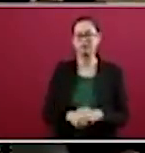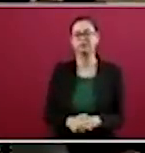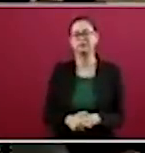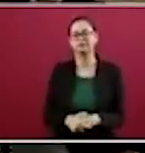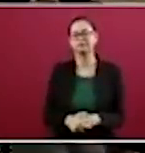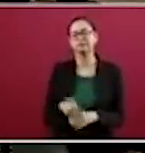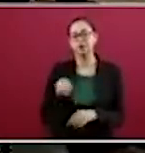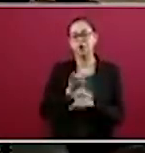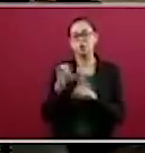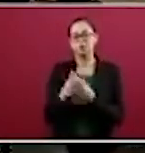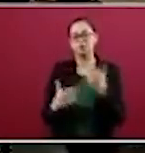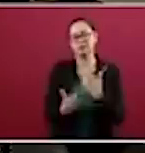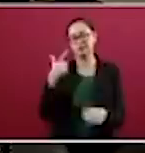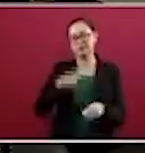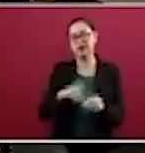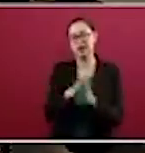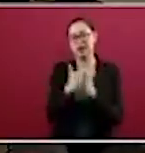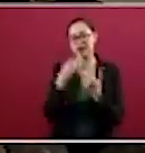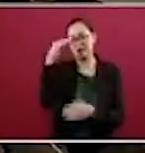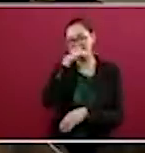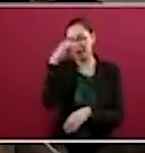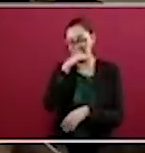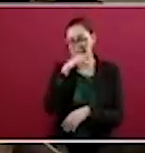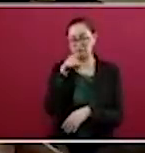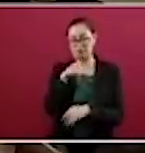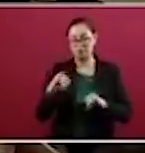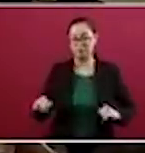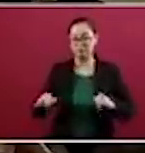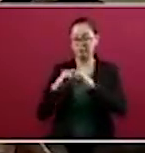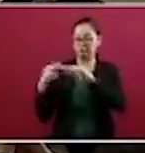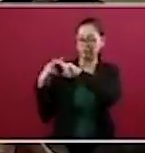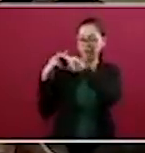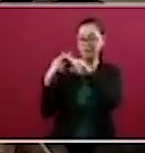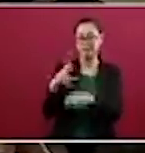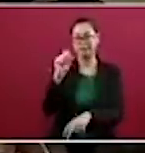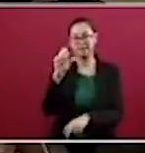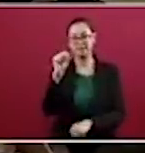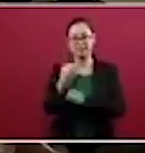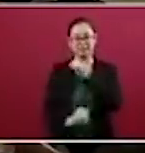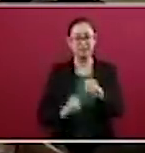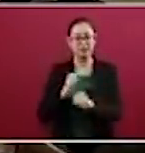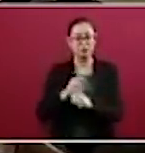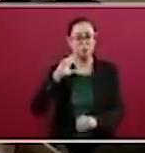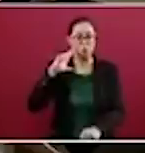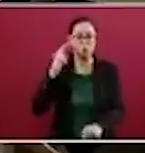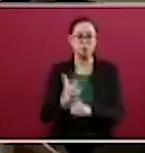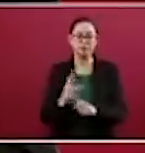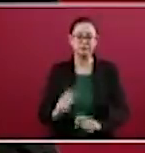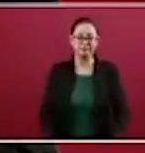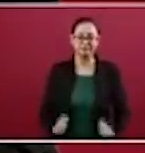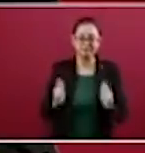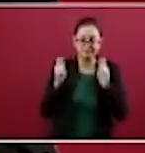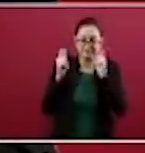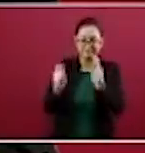la Comisión Nacional de Libro de Texto Gratuito, institución gubernamental en que recayó la enorme responsabilidad